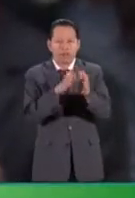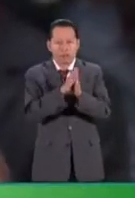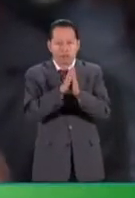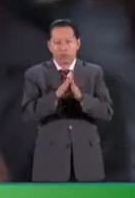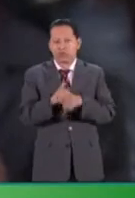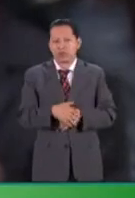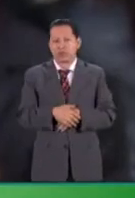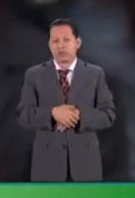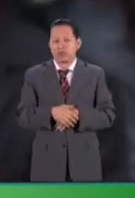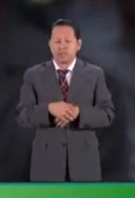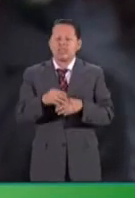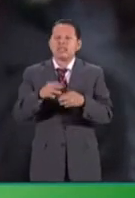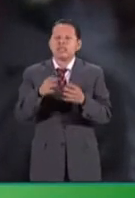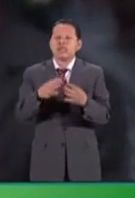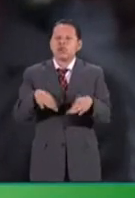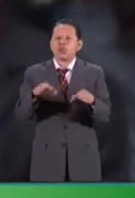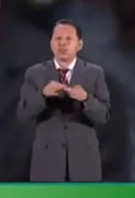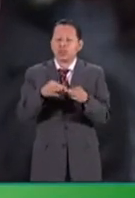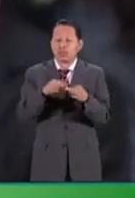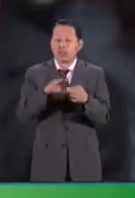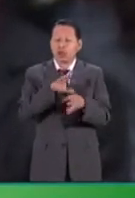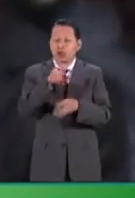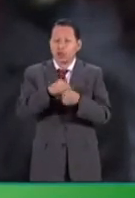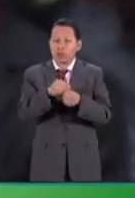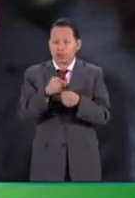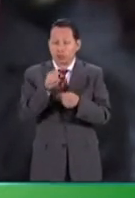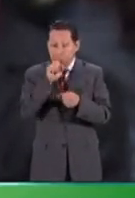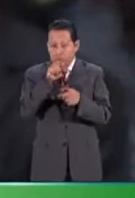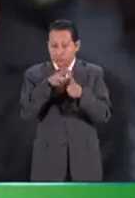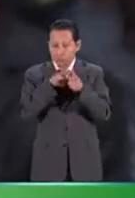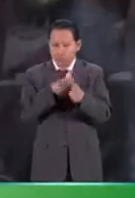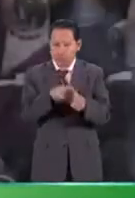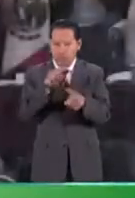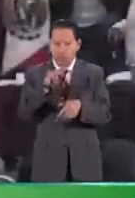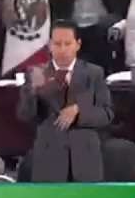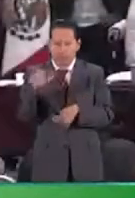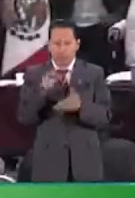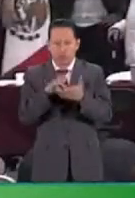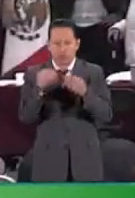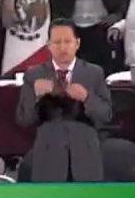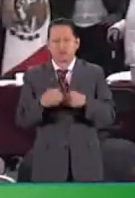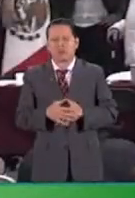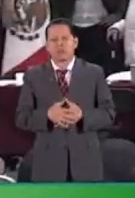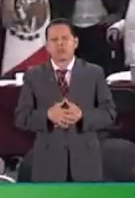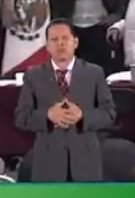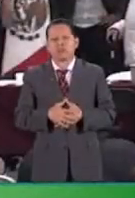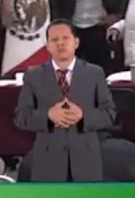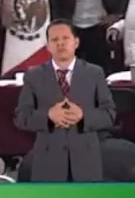nuestro país, como lo seguirá siendo Movimiento Ciudadano. Muchas gracias.